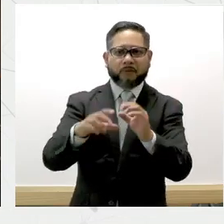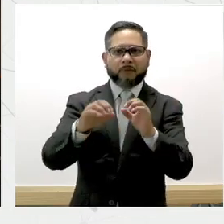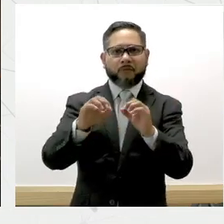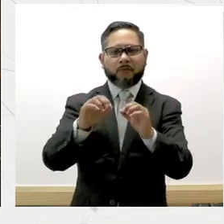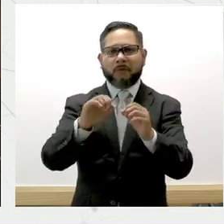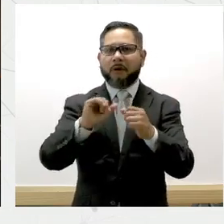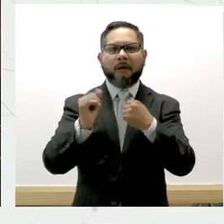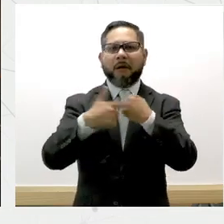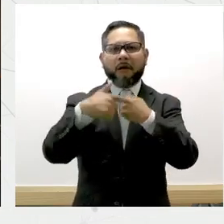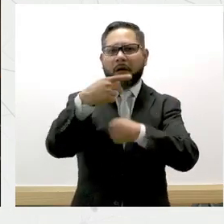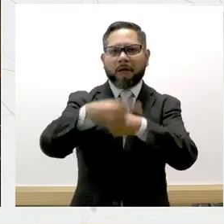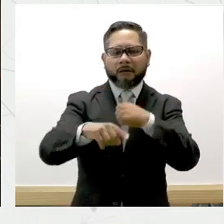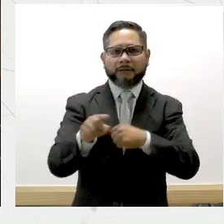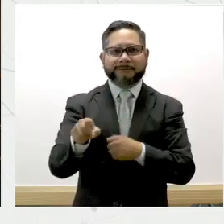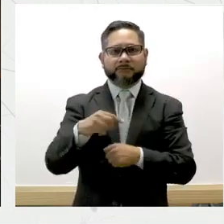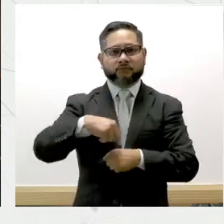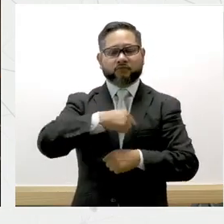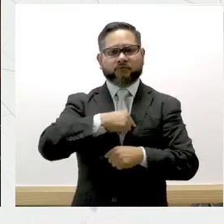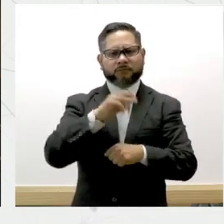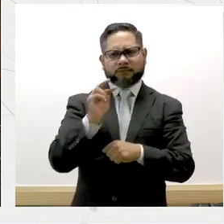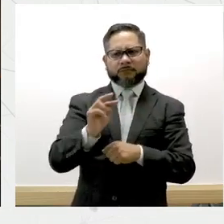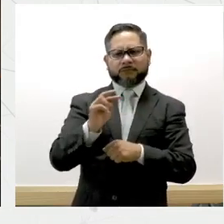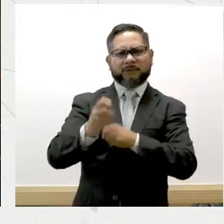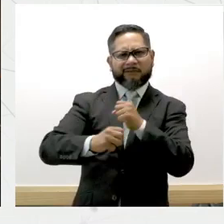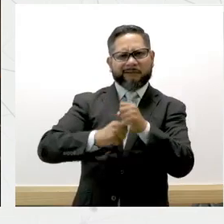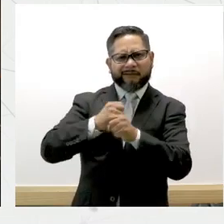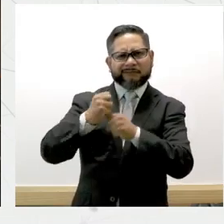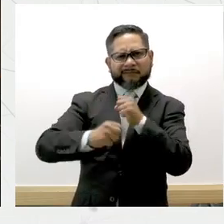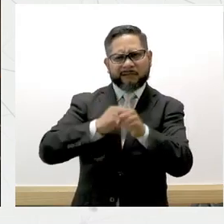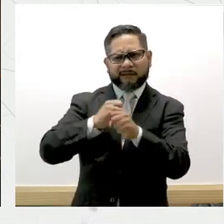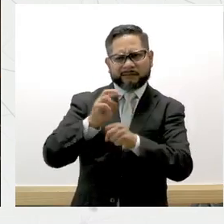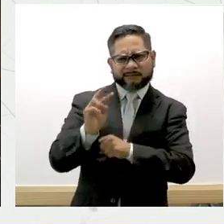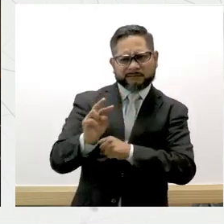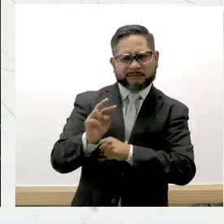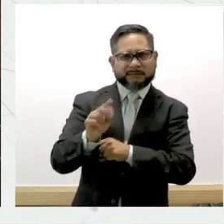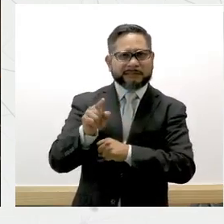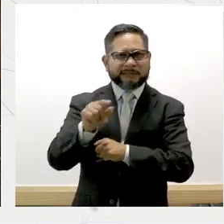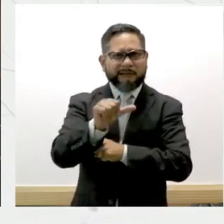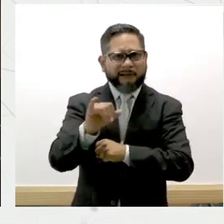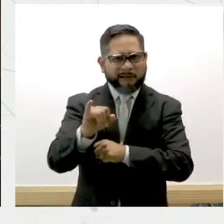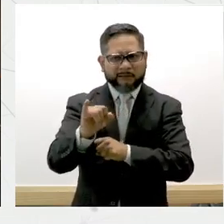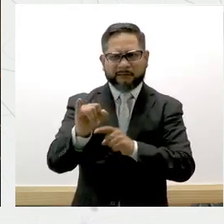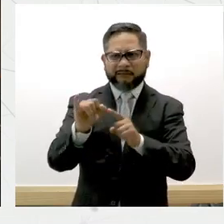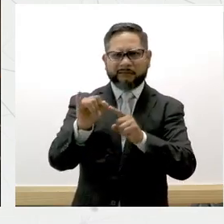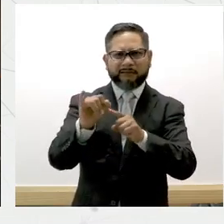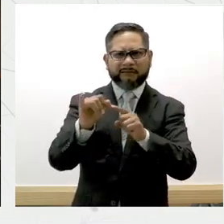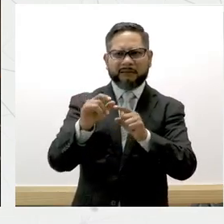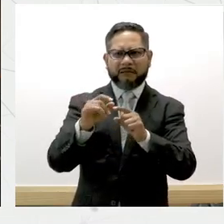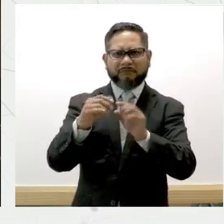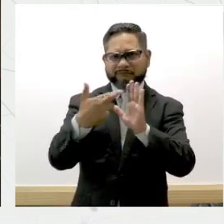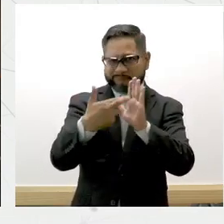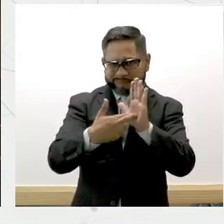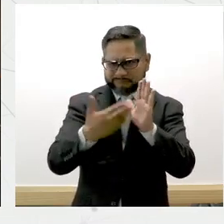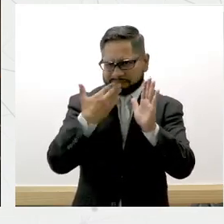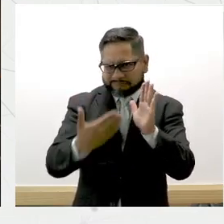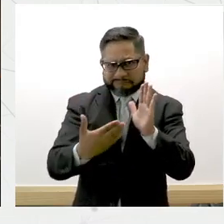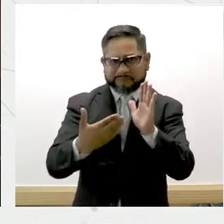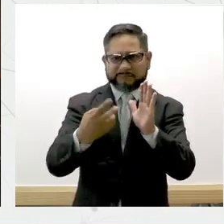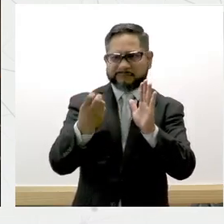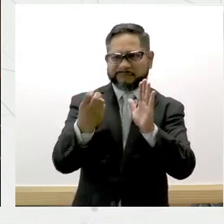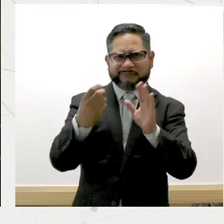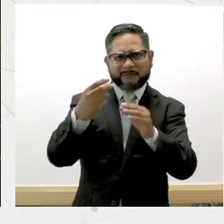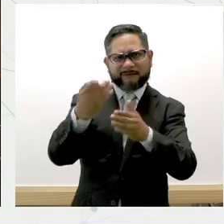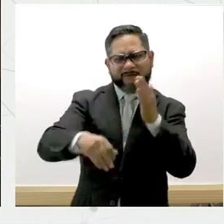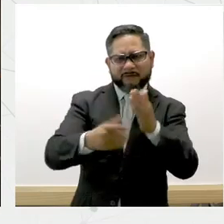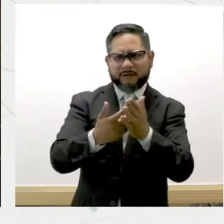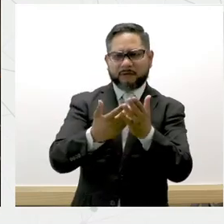que llevábamos desde hace ya muchos años, ¿no? Empezábamos con el libro blanco de inteligencia artificial, las directrices para una inteligencia artificial